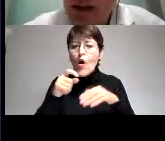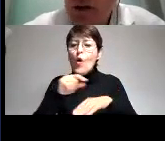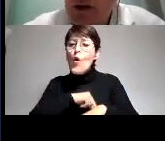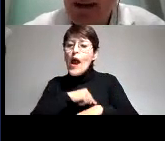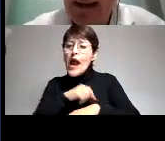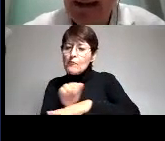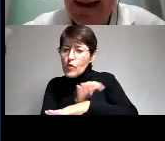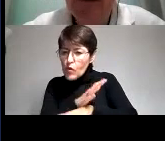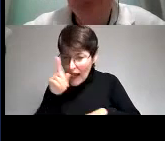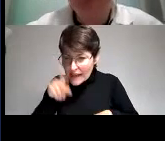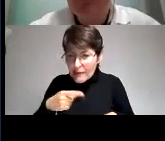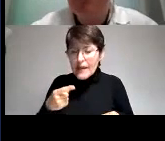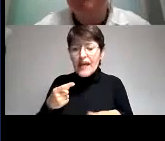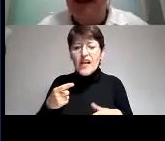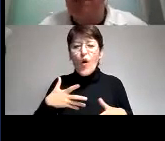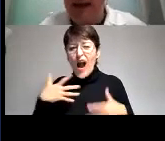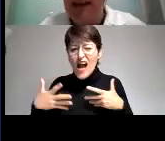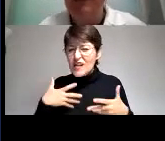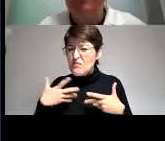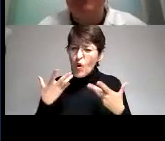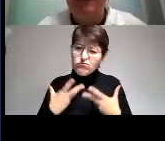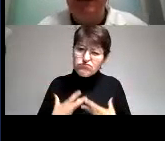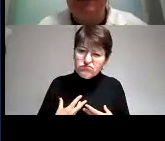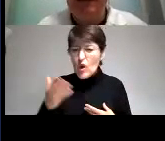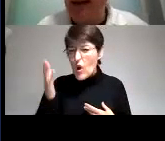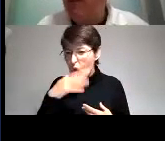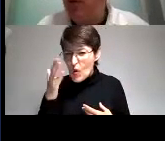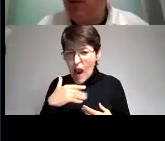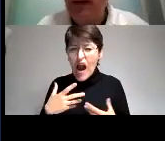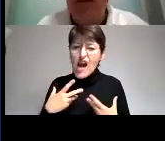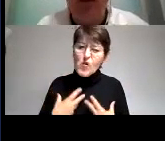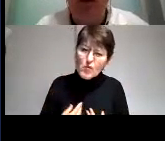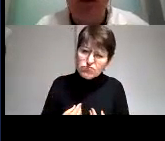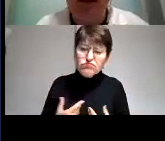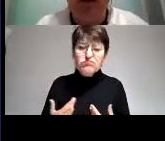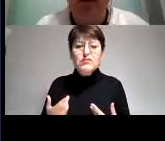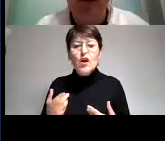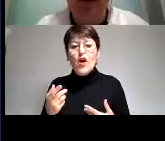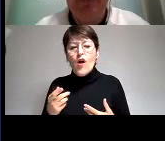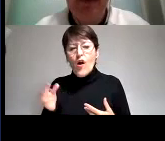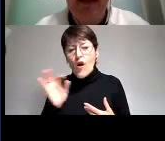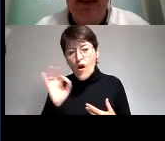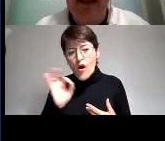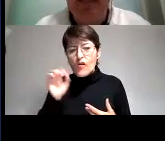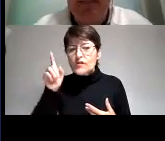son trastornos del ánimo, fundamentalmente desánimo, trastornos